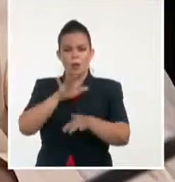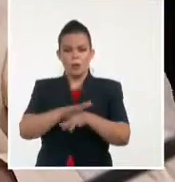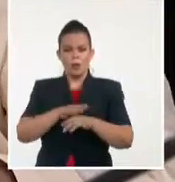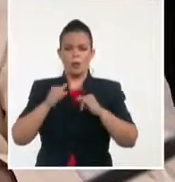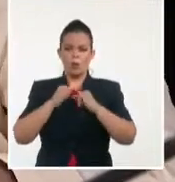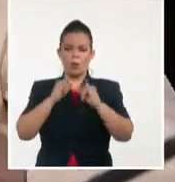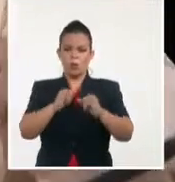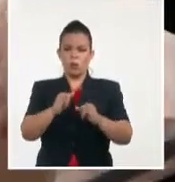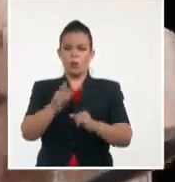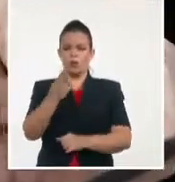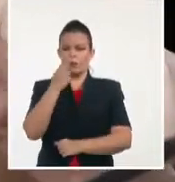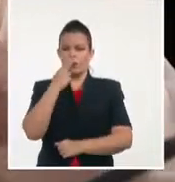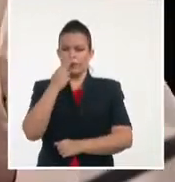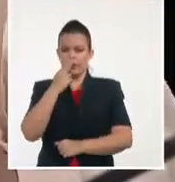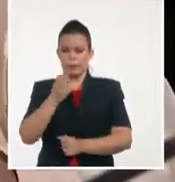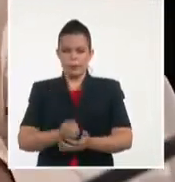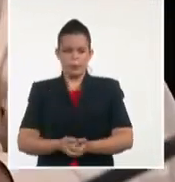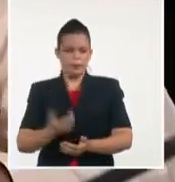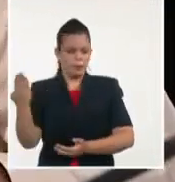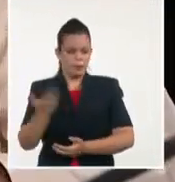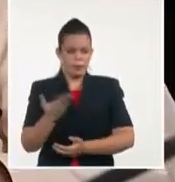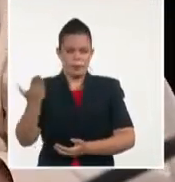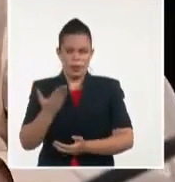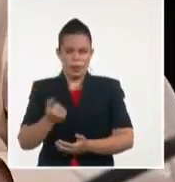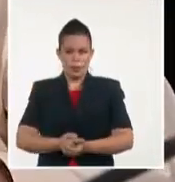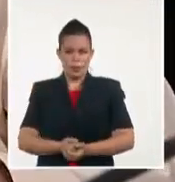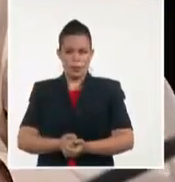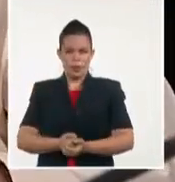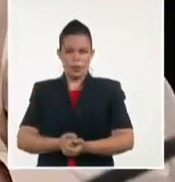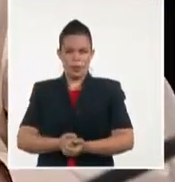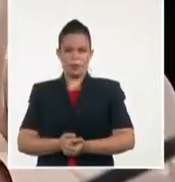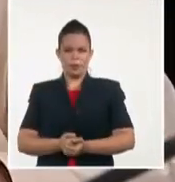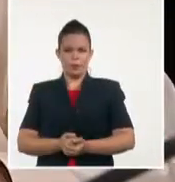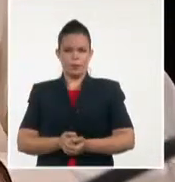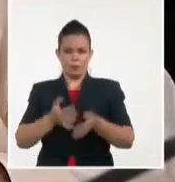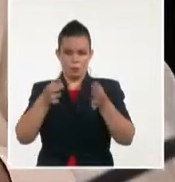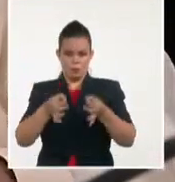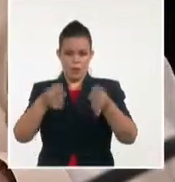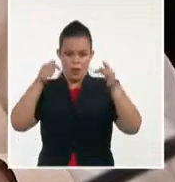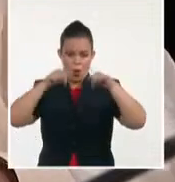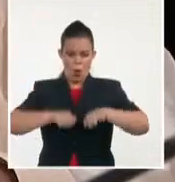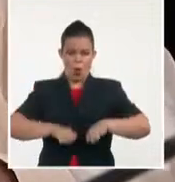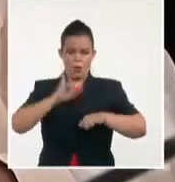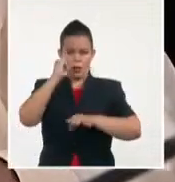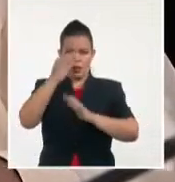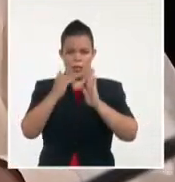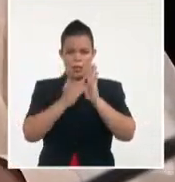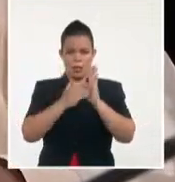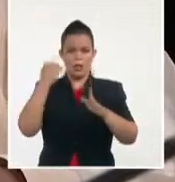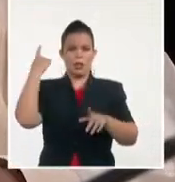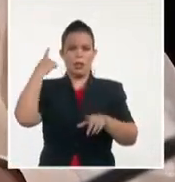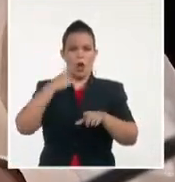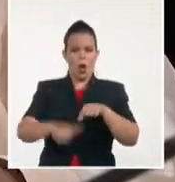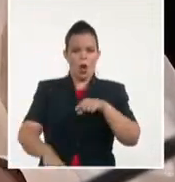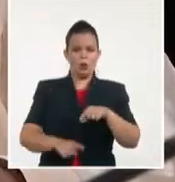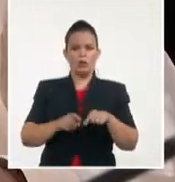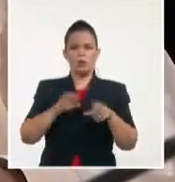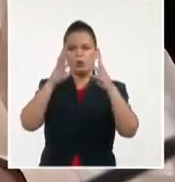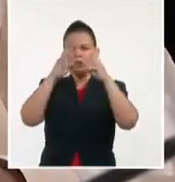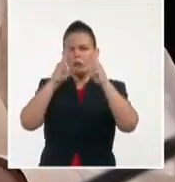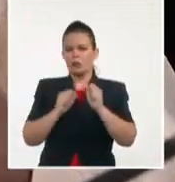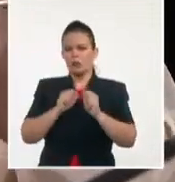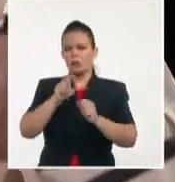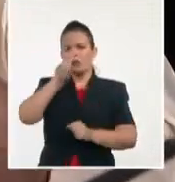se emitieron, contando el que se acaba de emitir ahora a las 6 de la tarde hoy, 29 avisos de ciclones